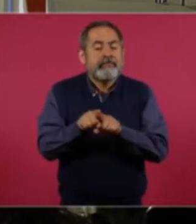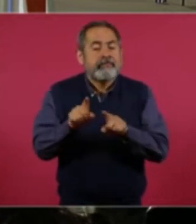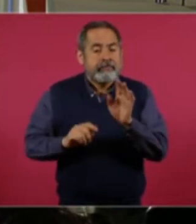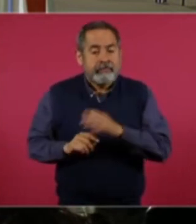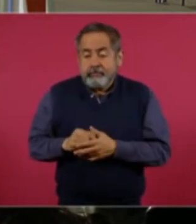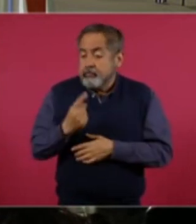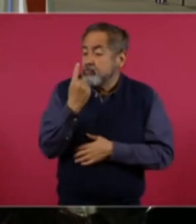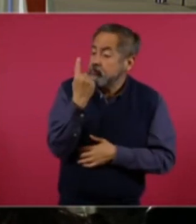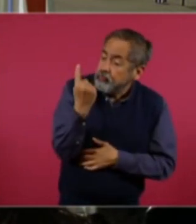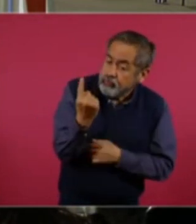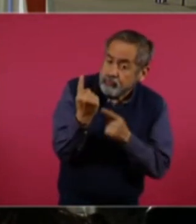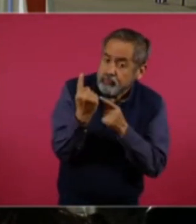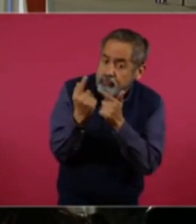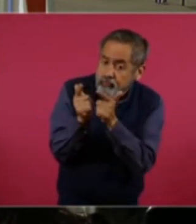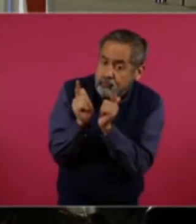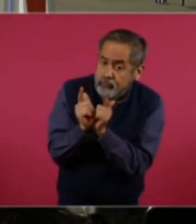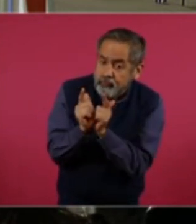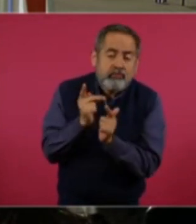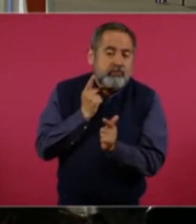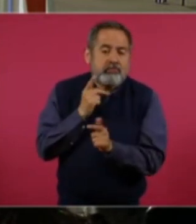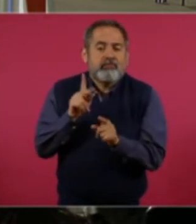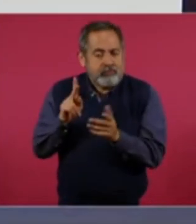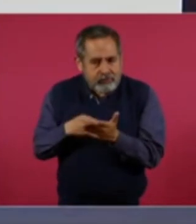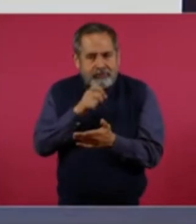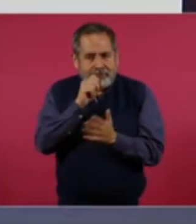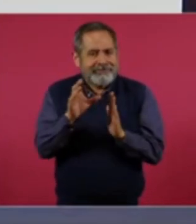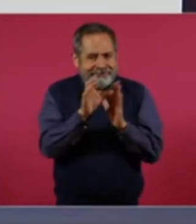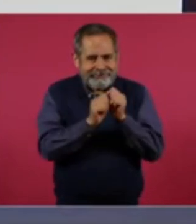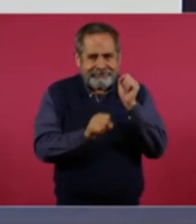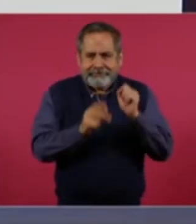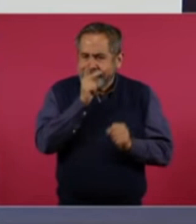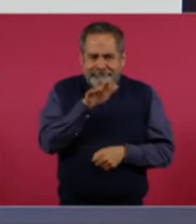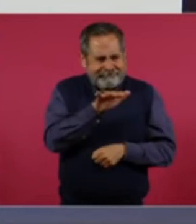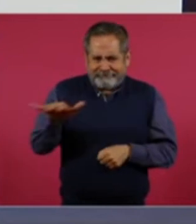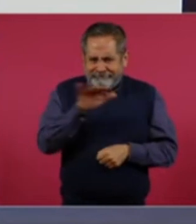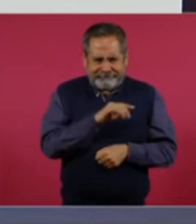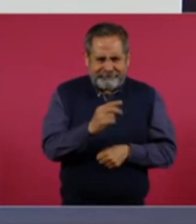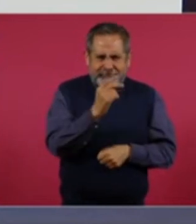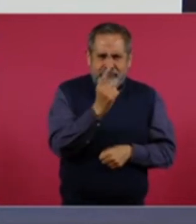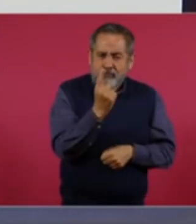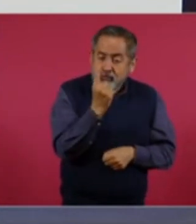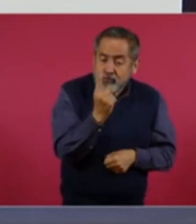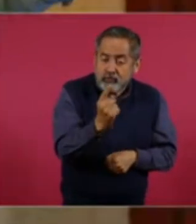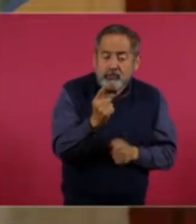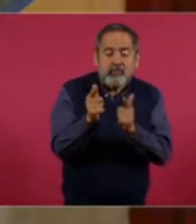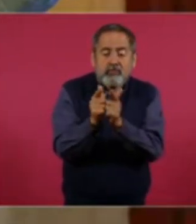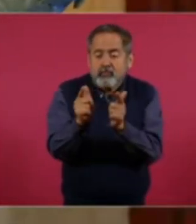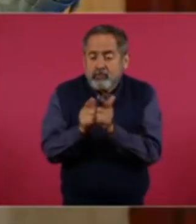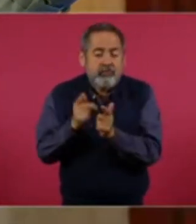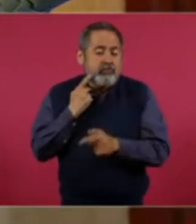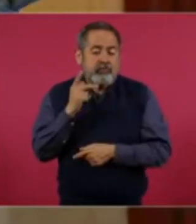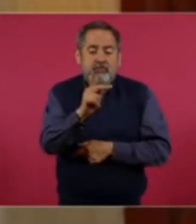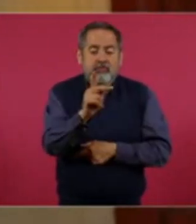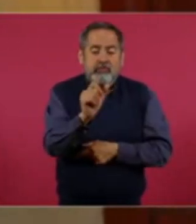un partido político. Nuevamente la Constitución, el texto constitucional dice partido